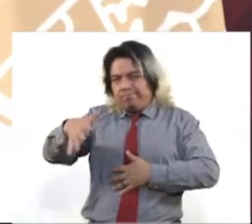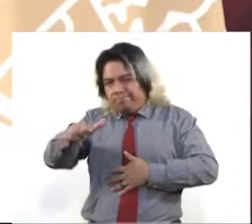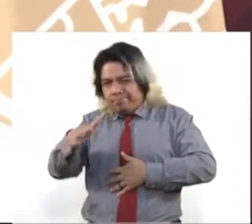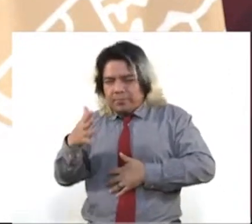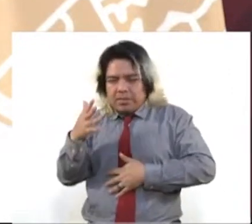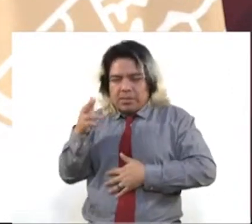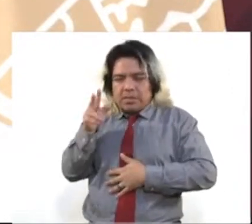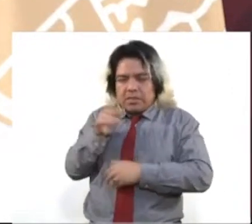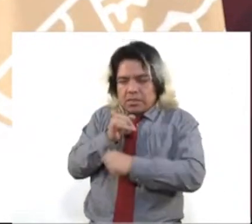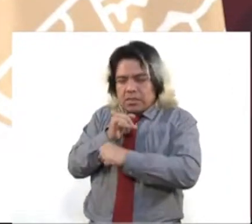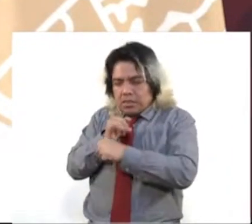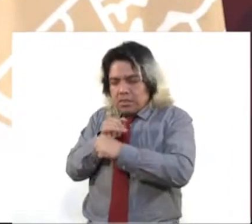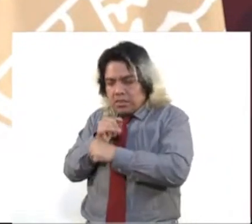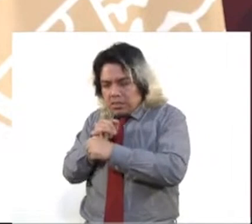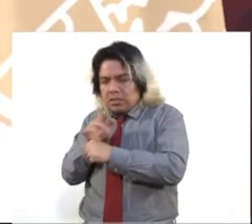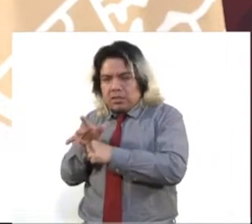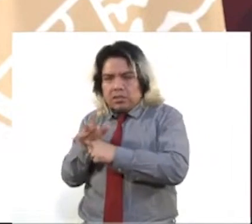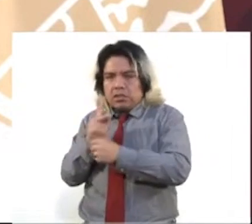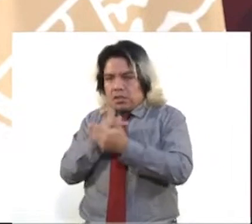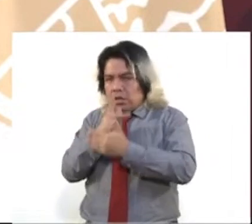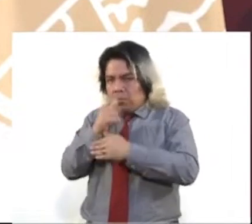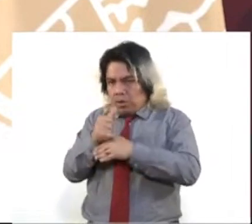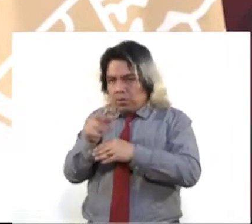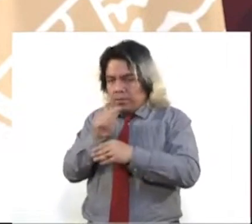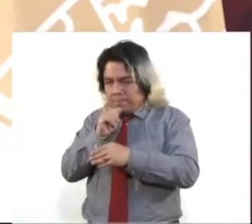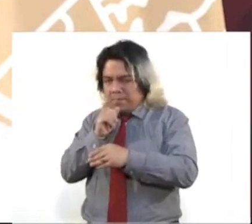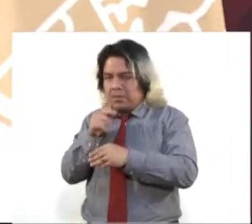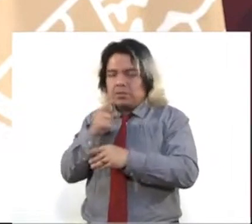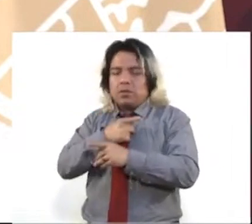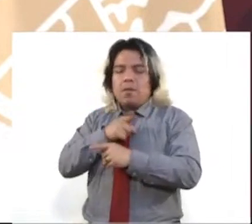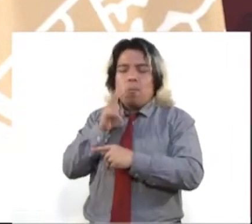preestudio, por decirlo así, ya no está el proyecto ejecutivo como tal.